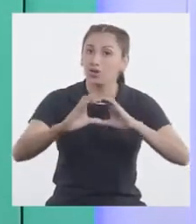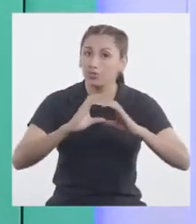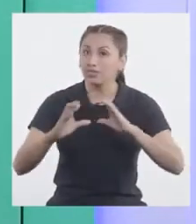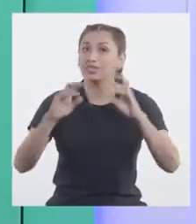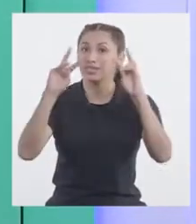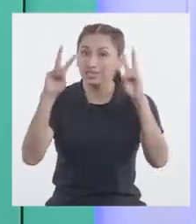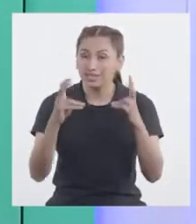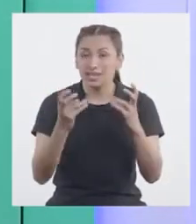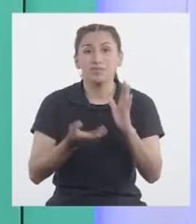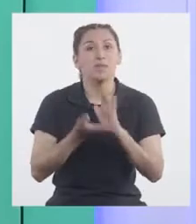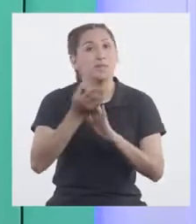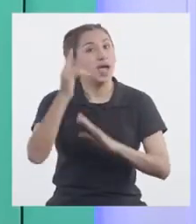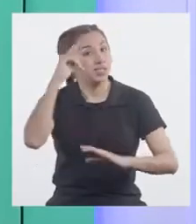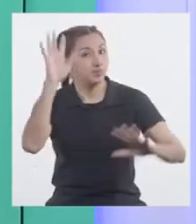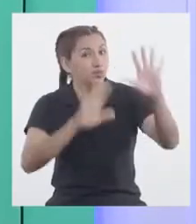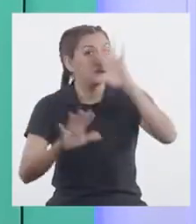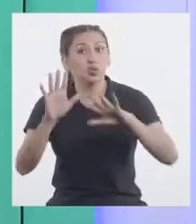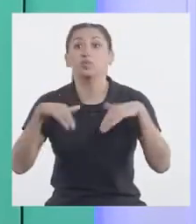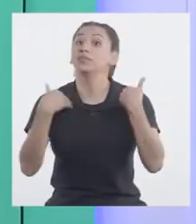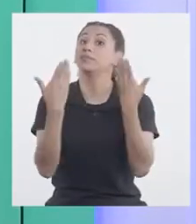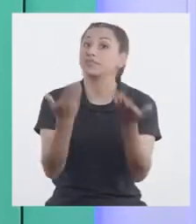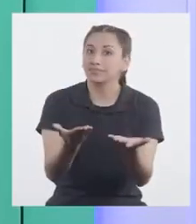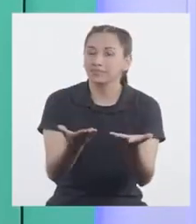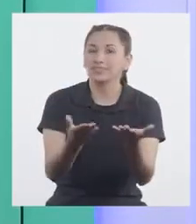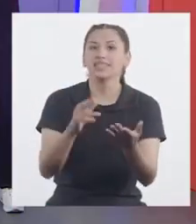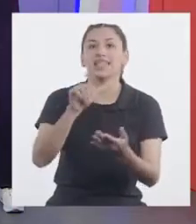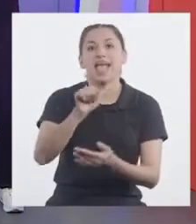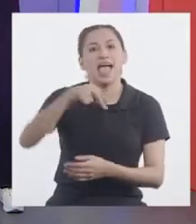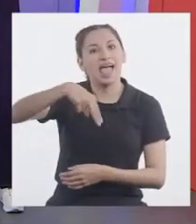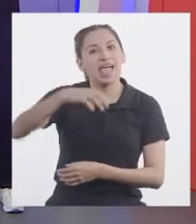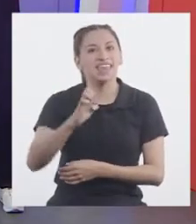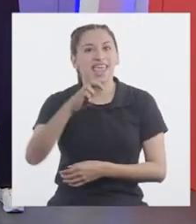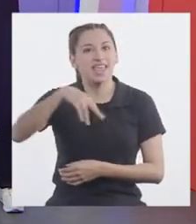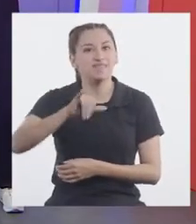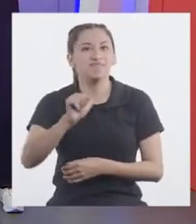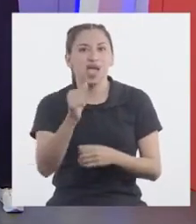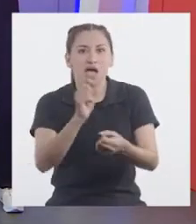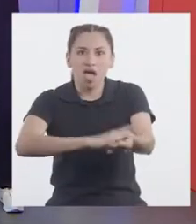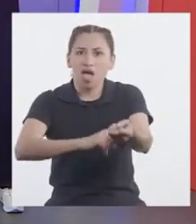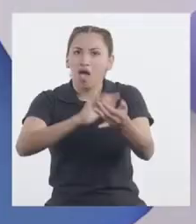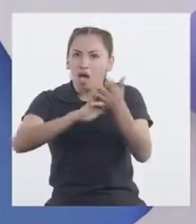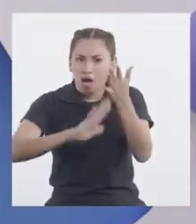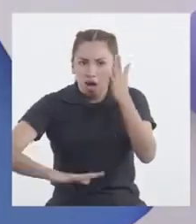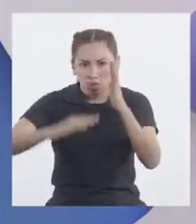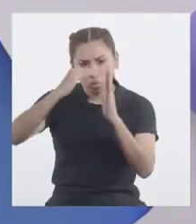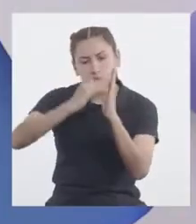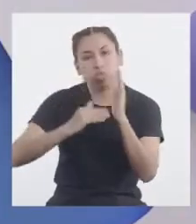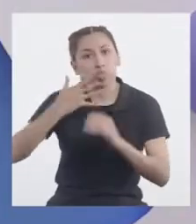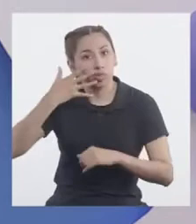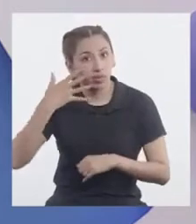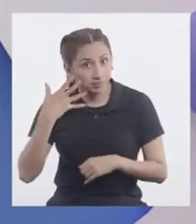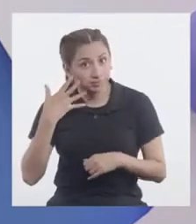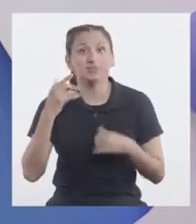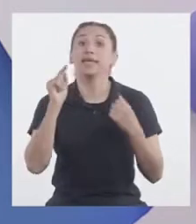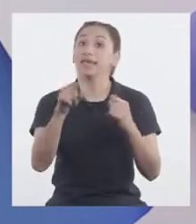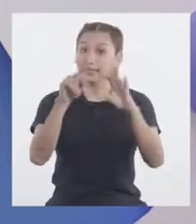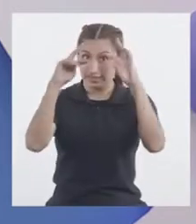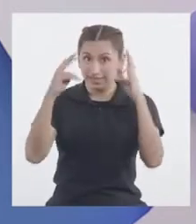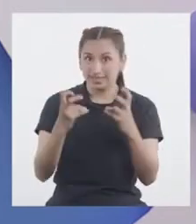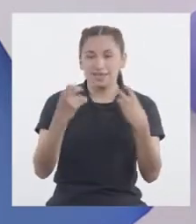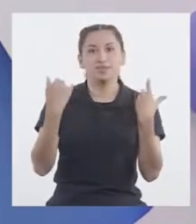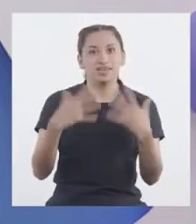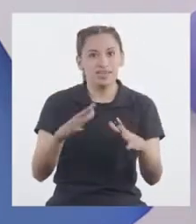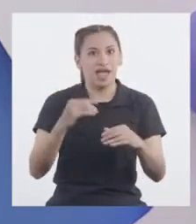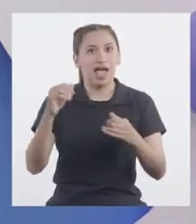hablar, el que más nos preocupa es la anemia. Exacto, es el tema que hemos